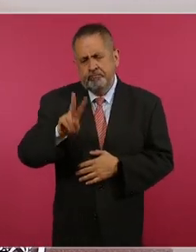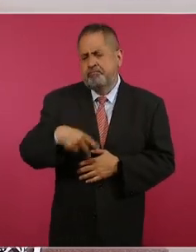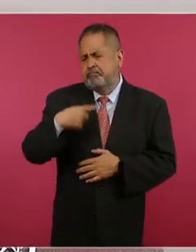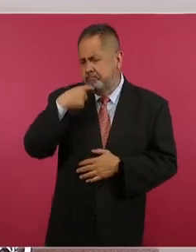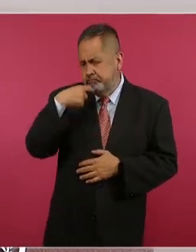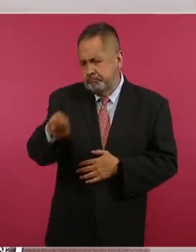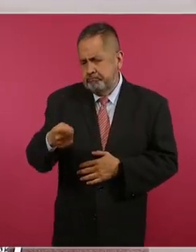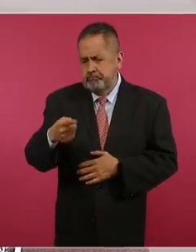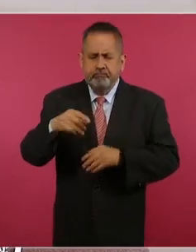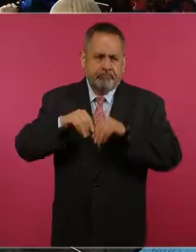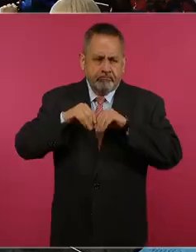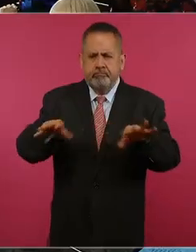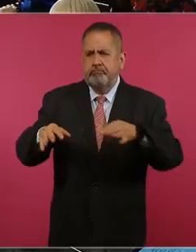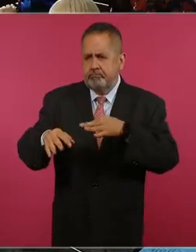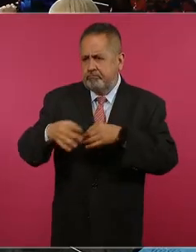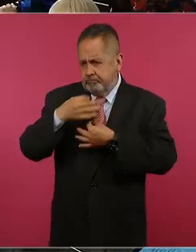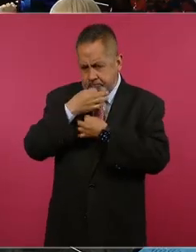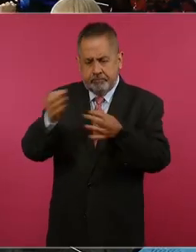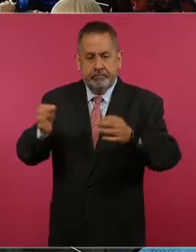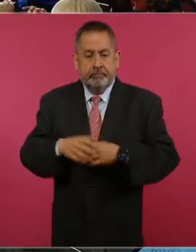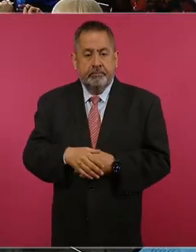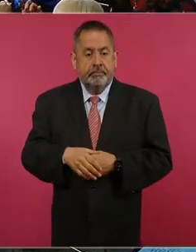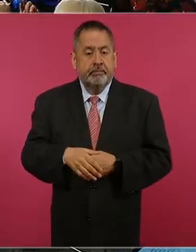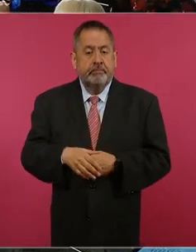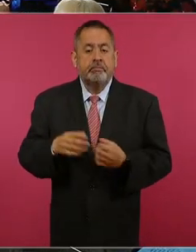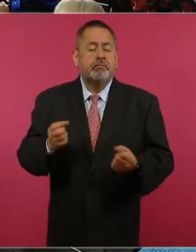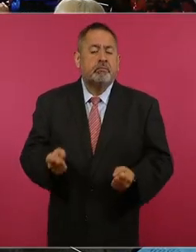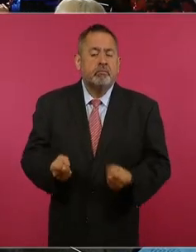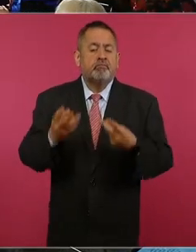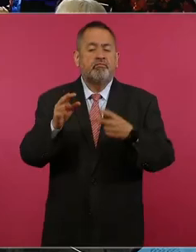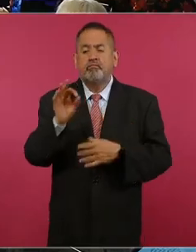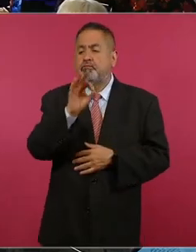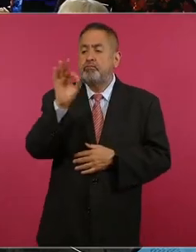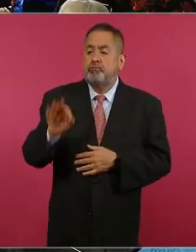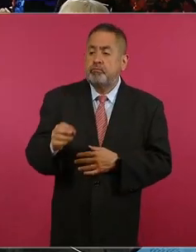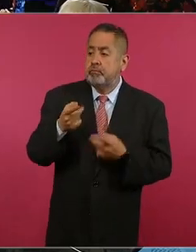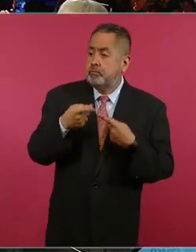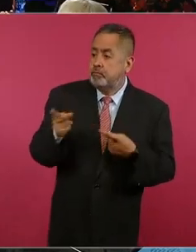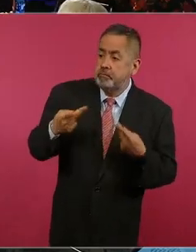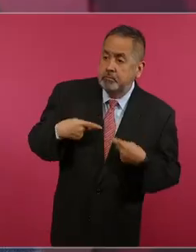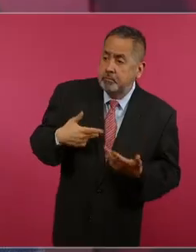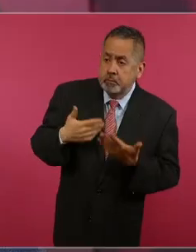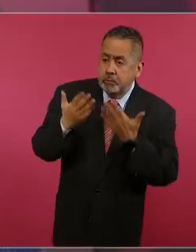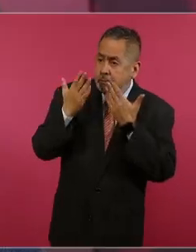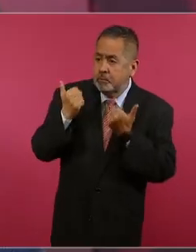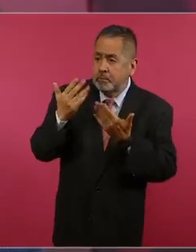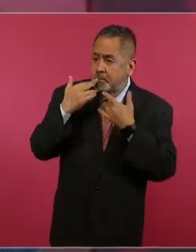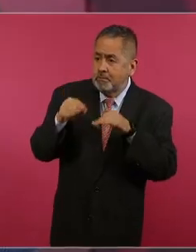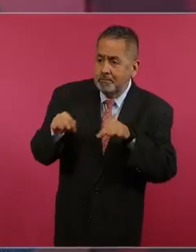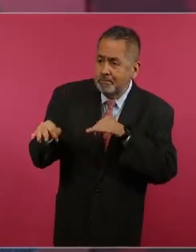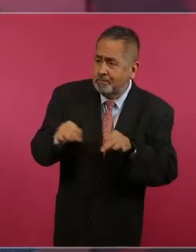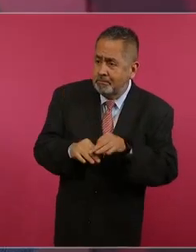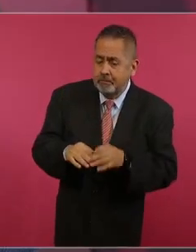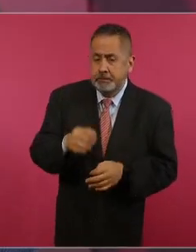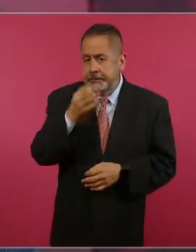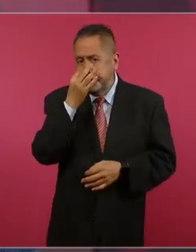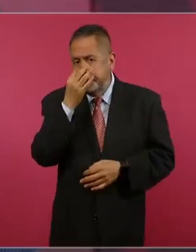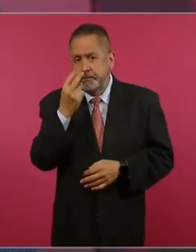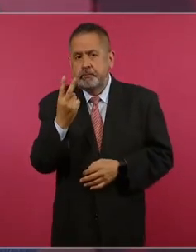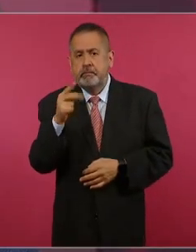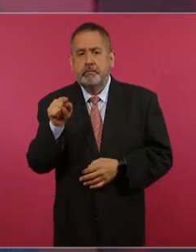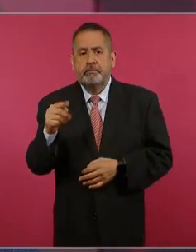para que se sepa. La tasa de desempleo en México es